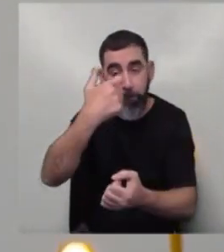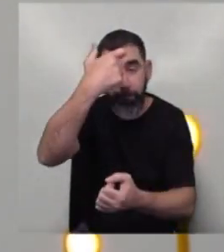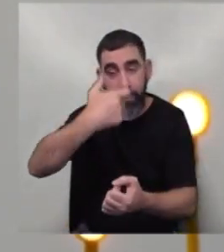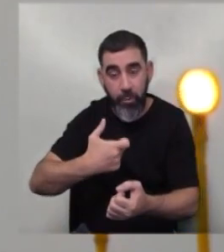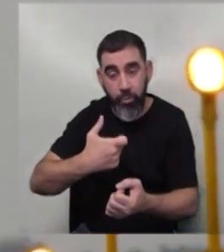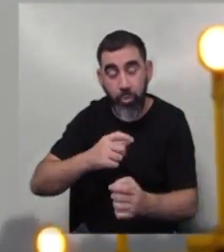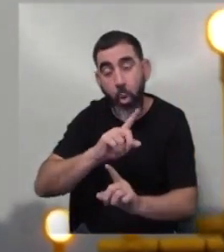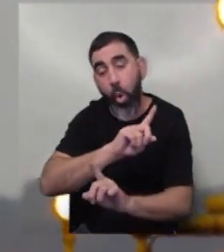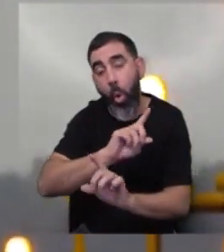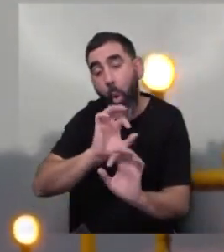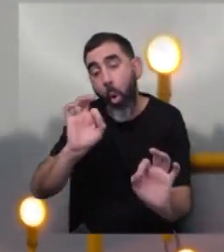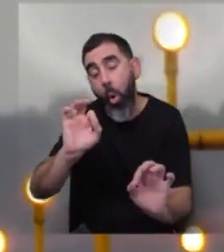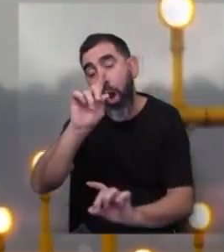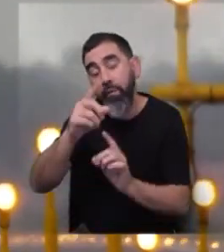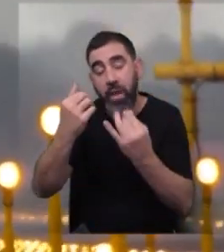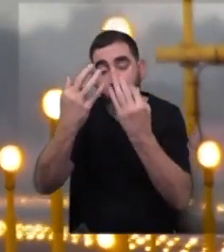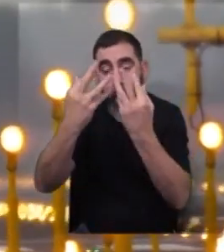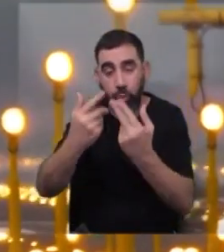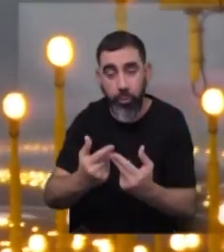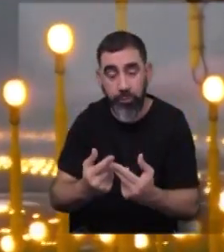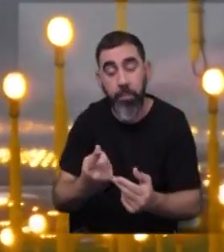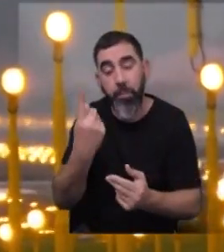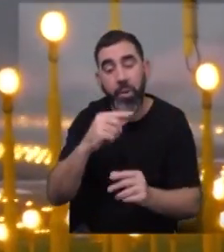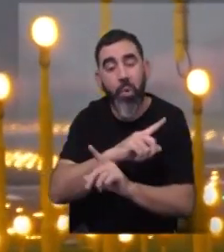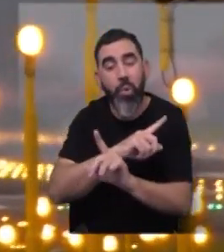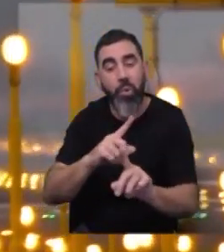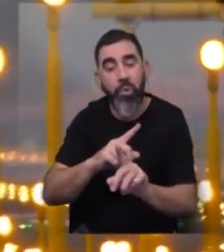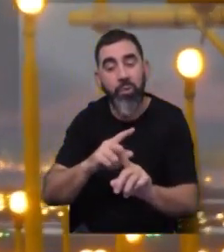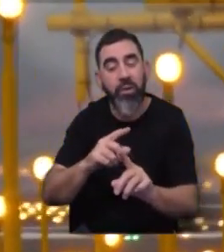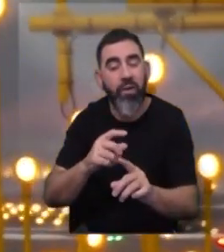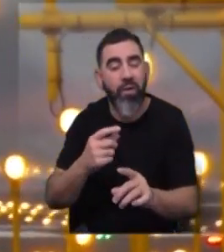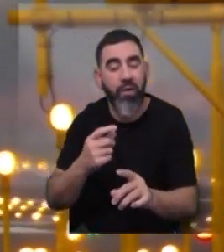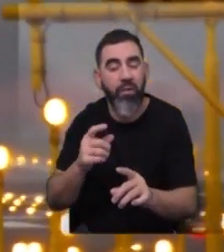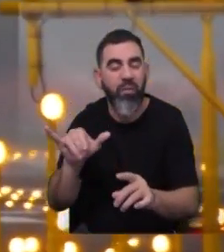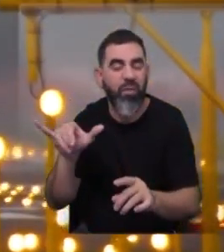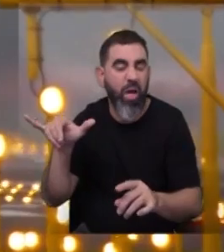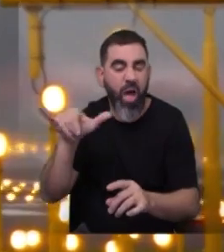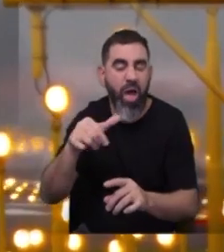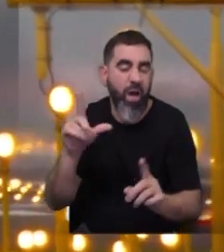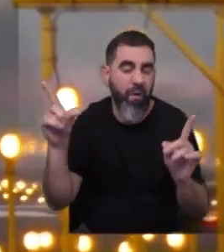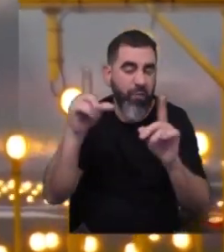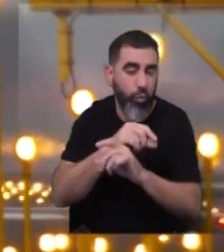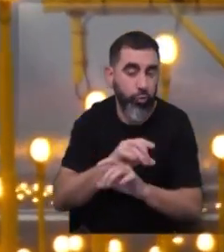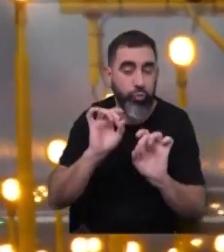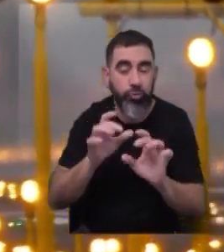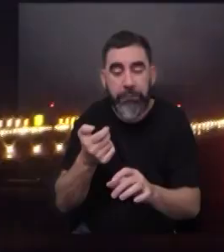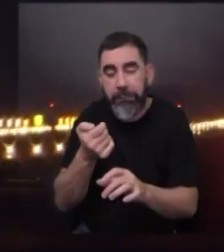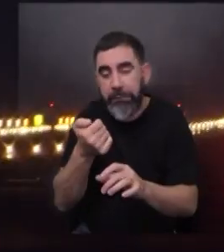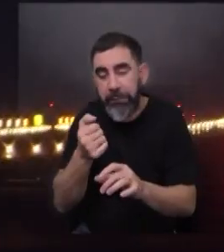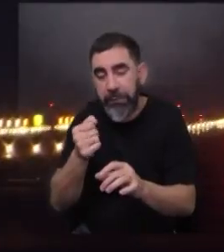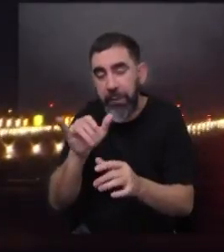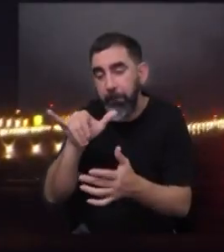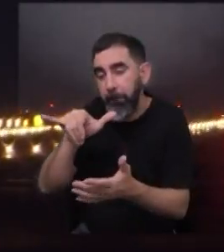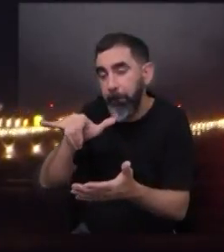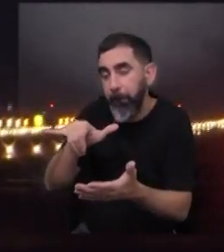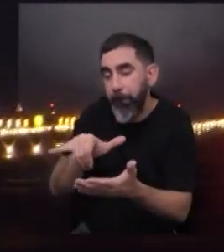o en algunos casos de forma automática, pero no es una maniobra exigente para el avión en sí mismo, sino una maniobra en la que se aproxima a una pista